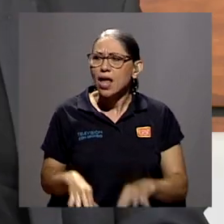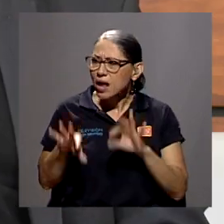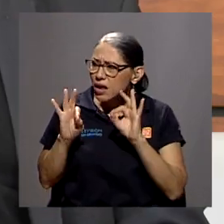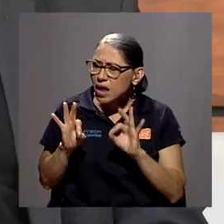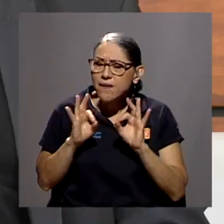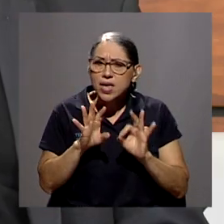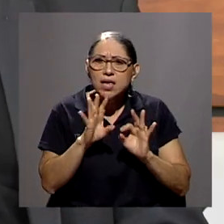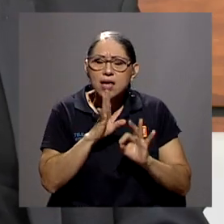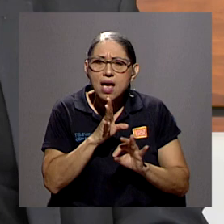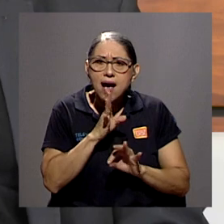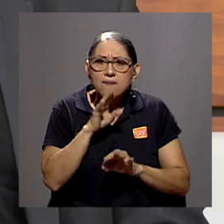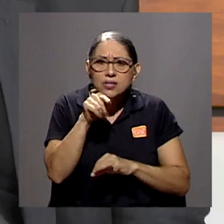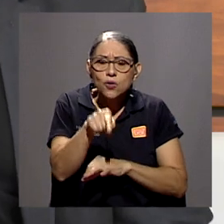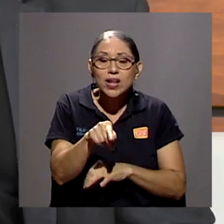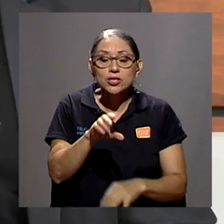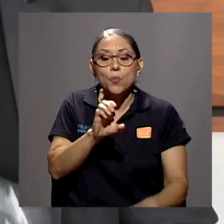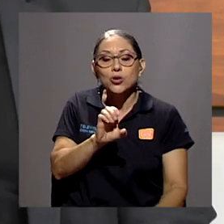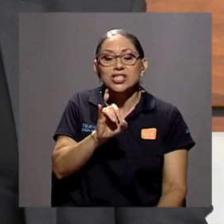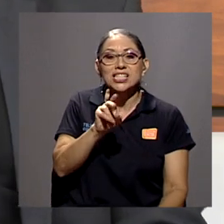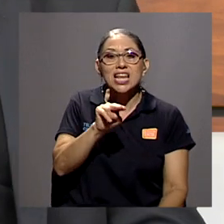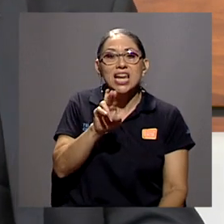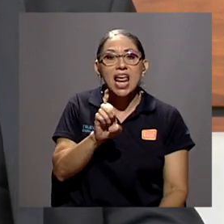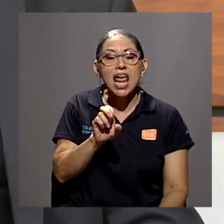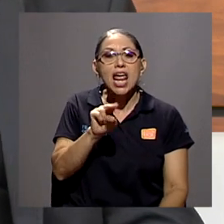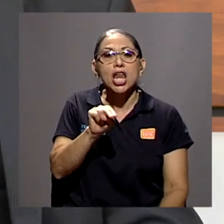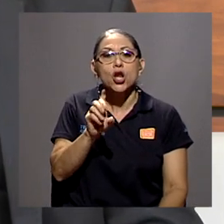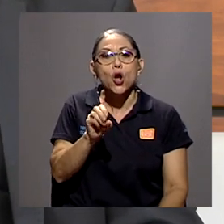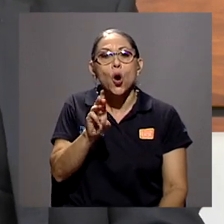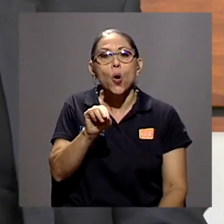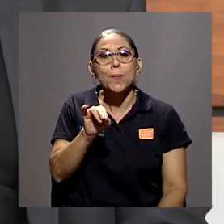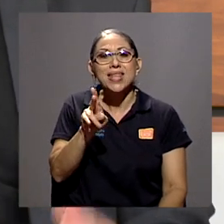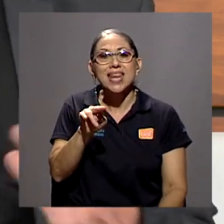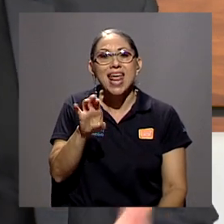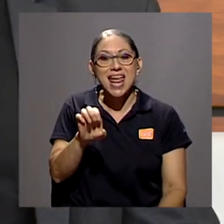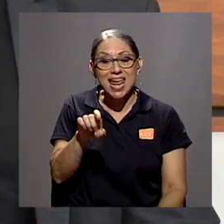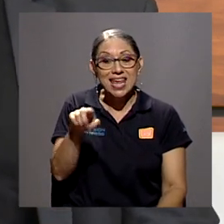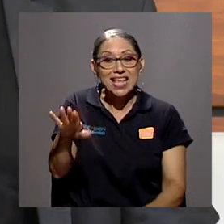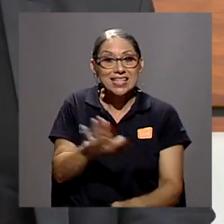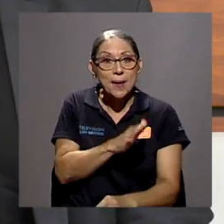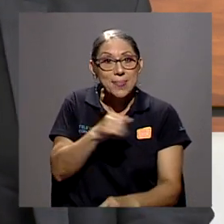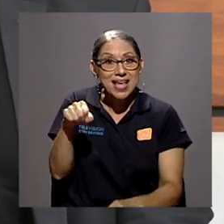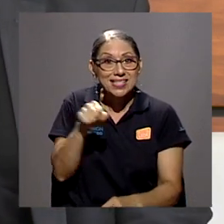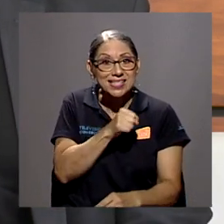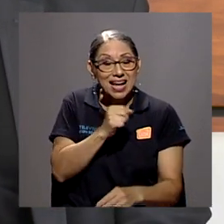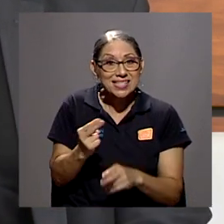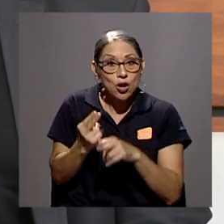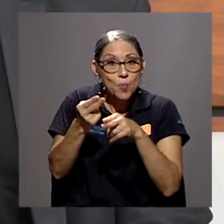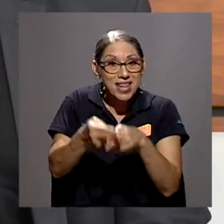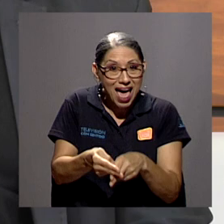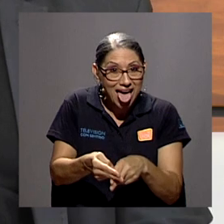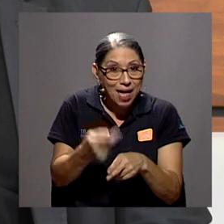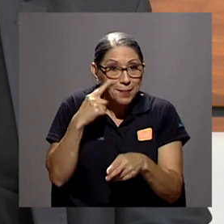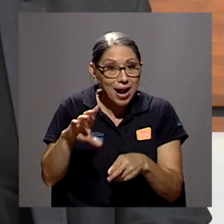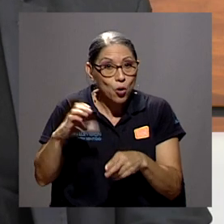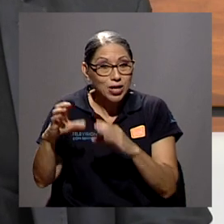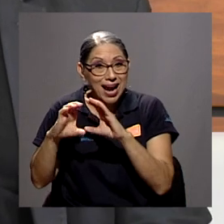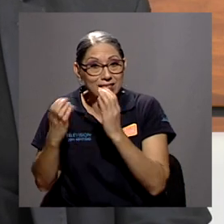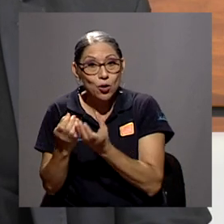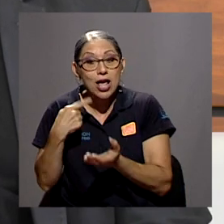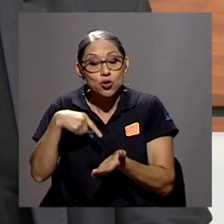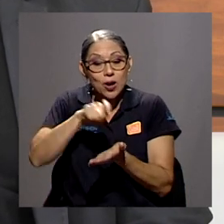porque tiene cine nóminas que es la pieza que será nominada en el otro la otra categoría la escribí para un y con ese para un extraordinario